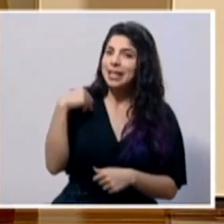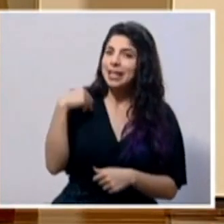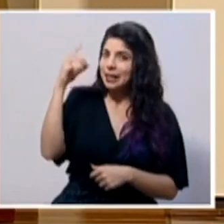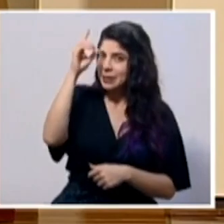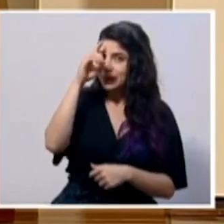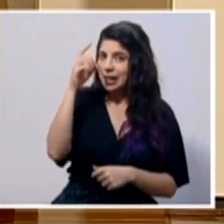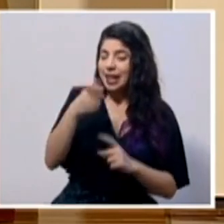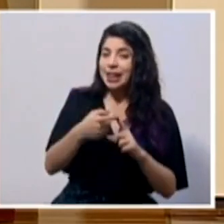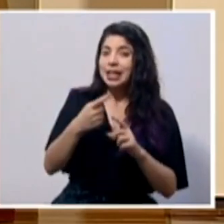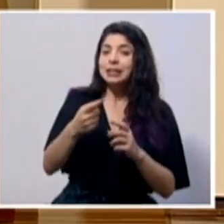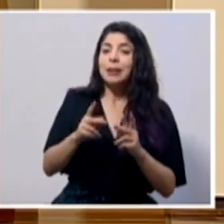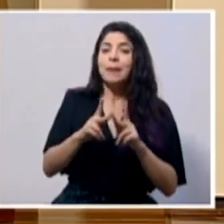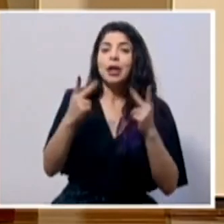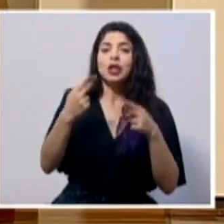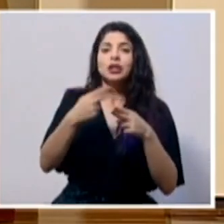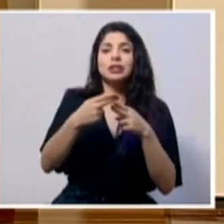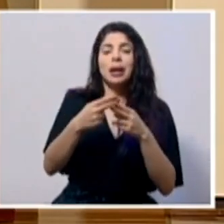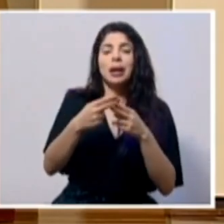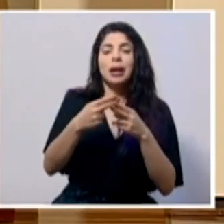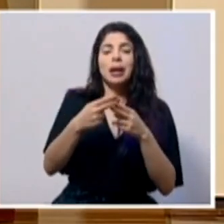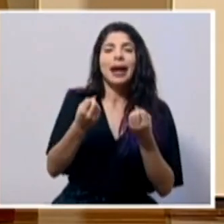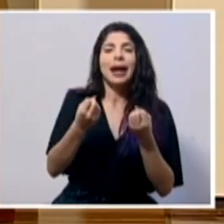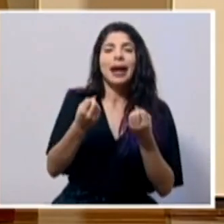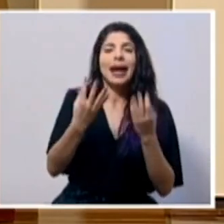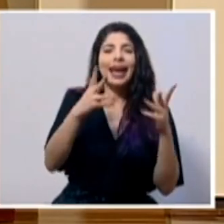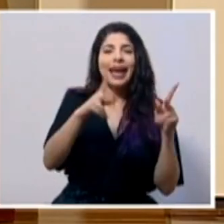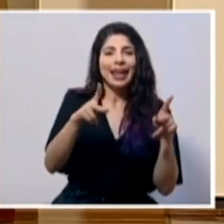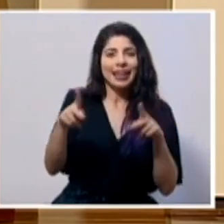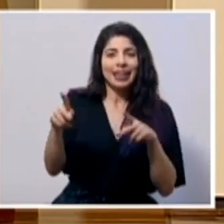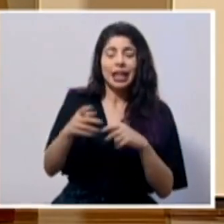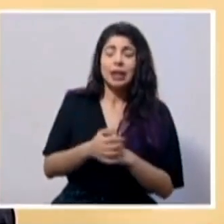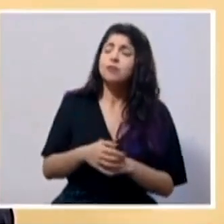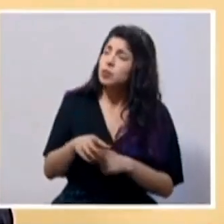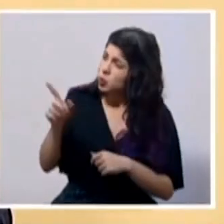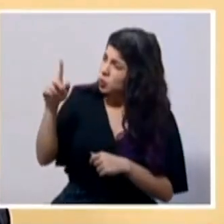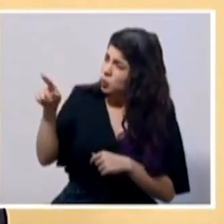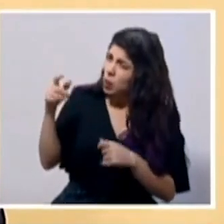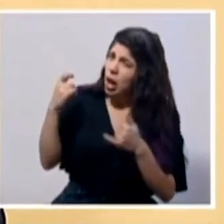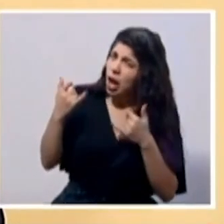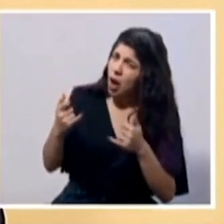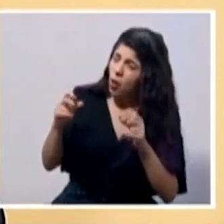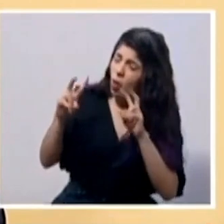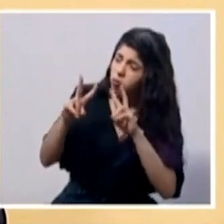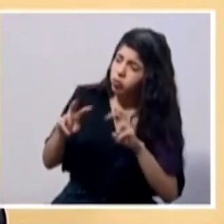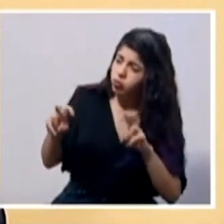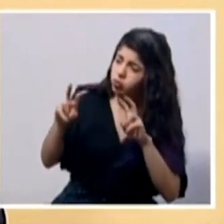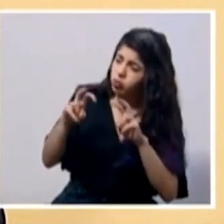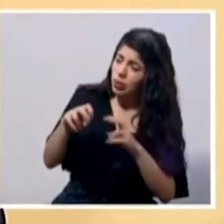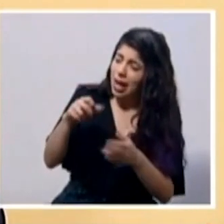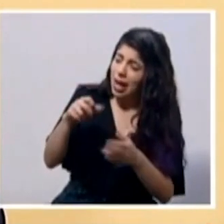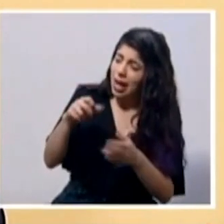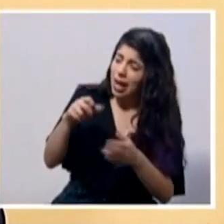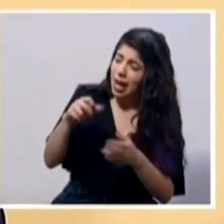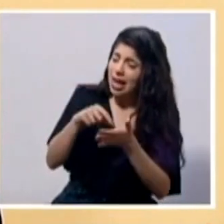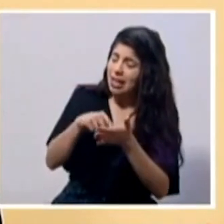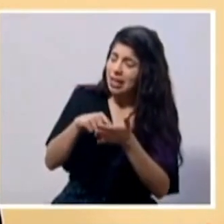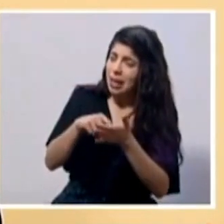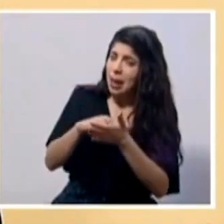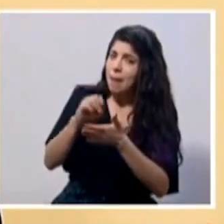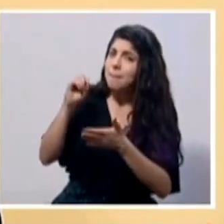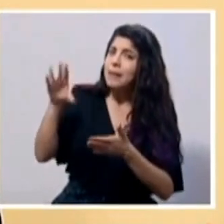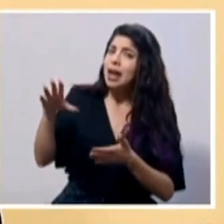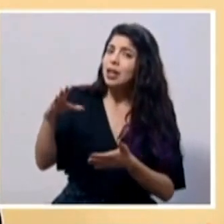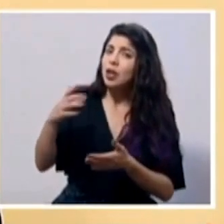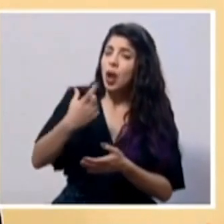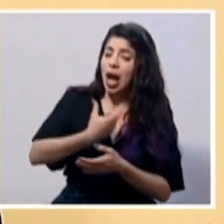del periódico Gente. Nos consulta, ¿estarán analizando la carta enviada por los alcaldes